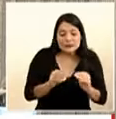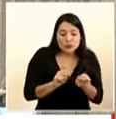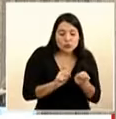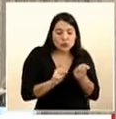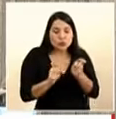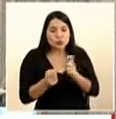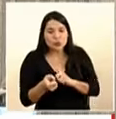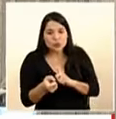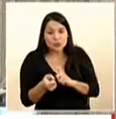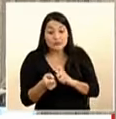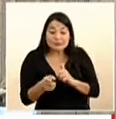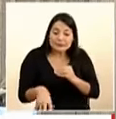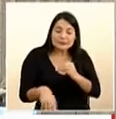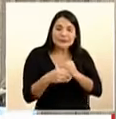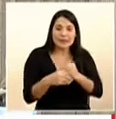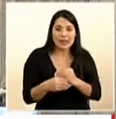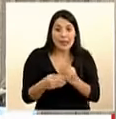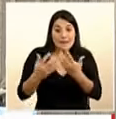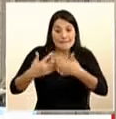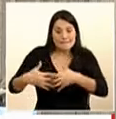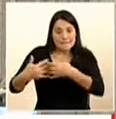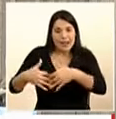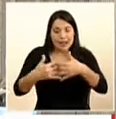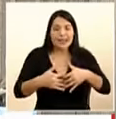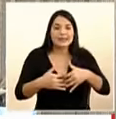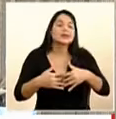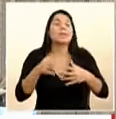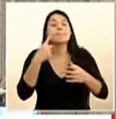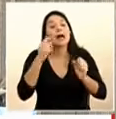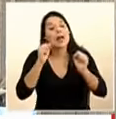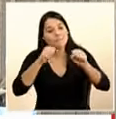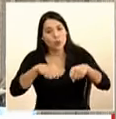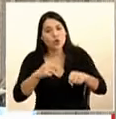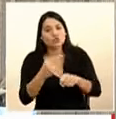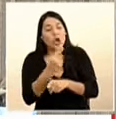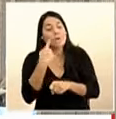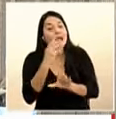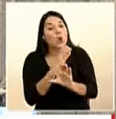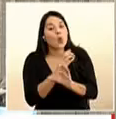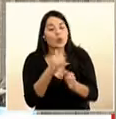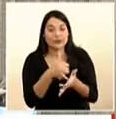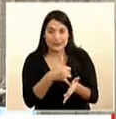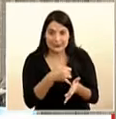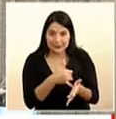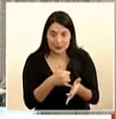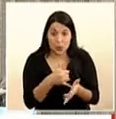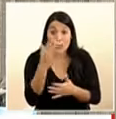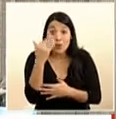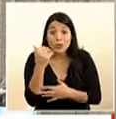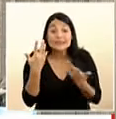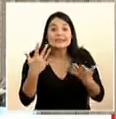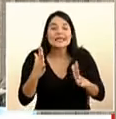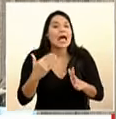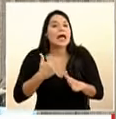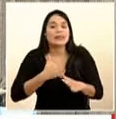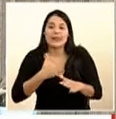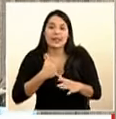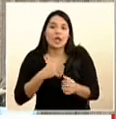con equipamiento a tener nivel de cuidados intensivos porque ya cuentan con los